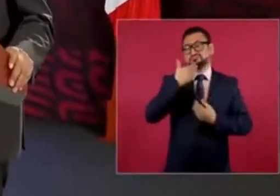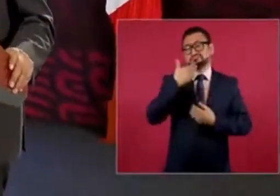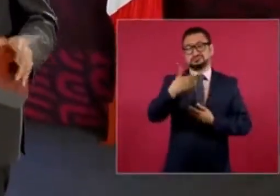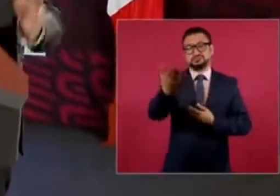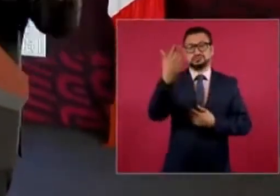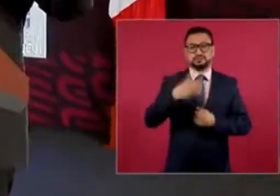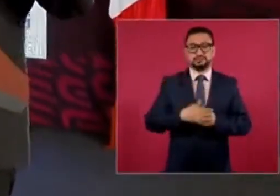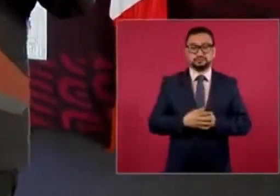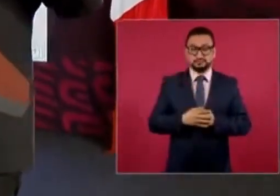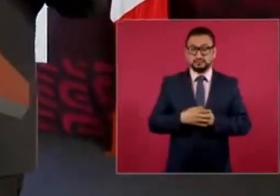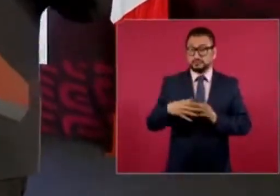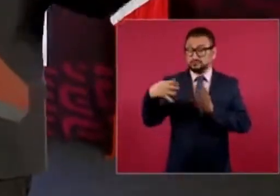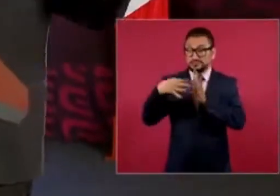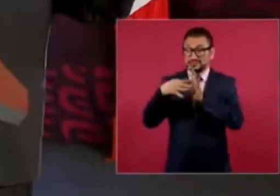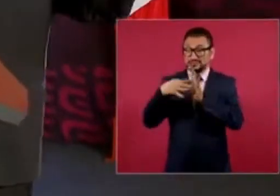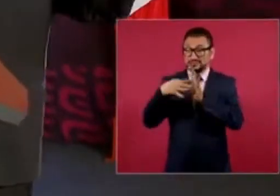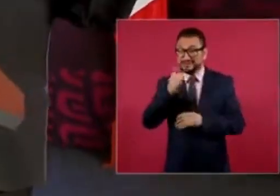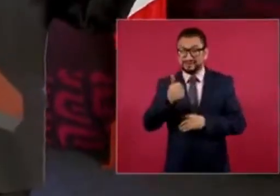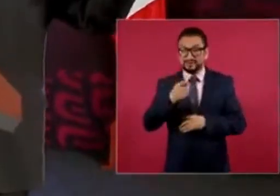Si no, nos va a salir